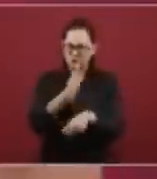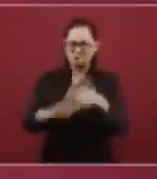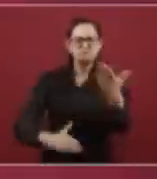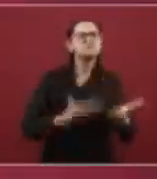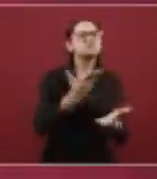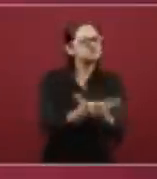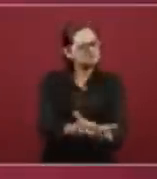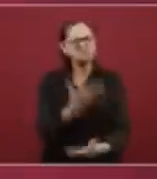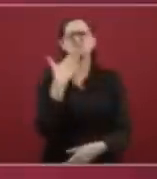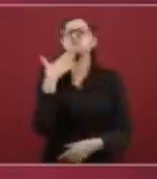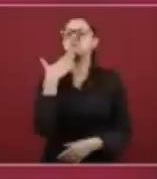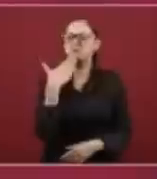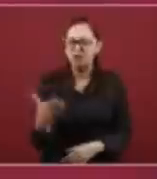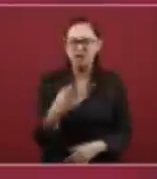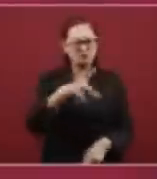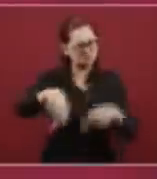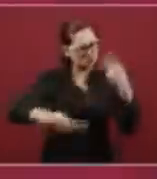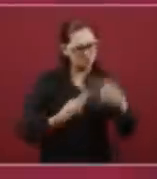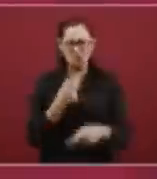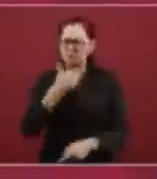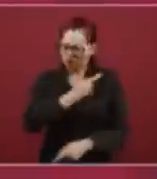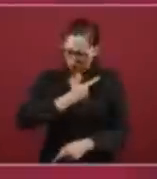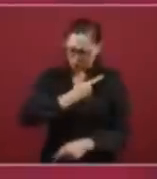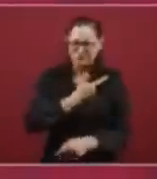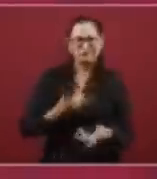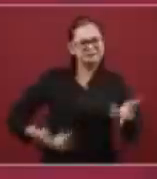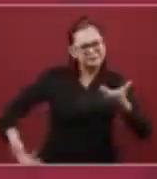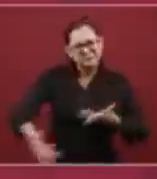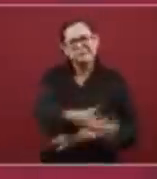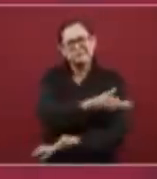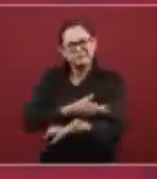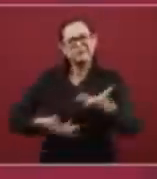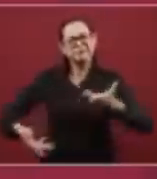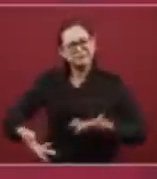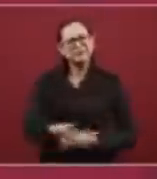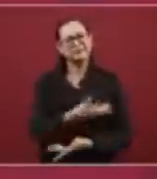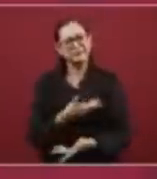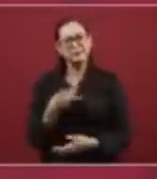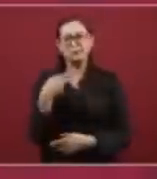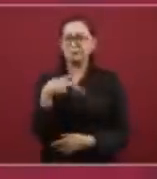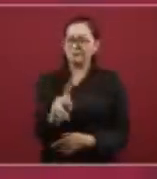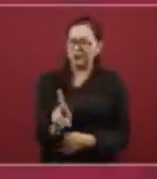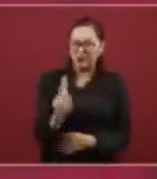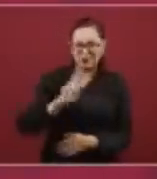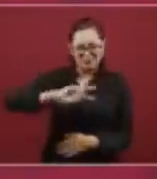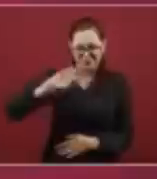lo hagamos permanentemente. Pero sí, de verdad, no existe